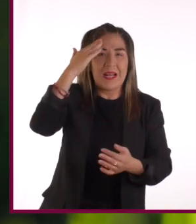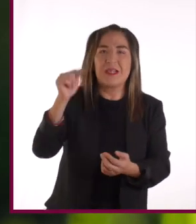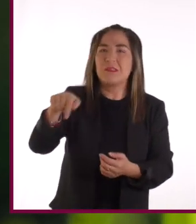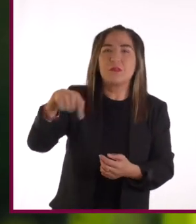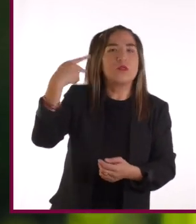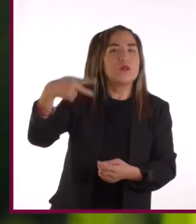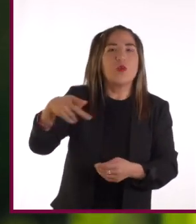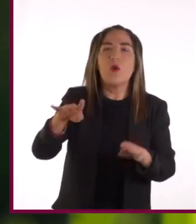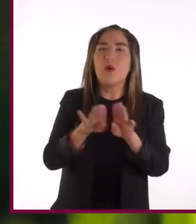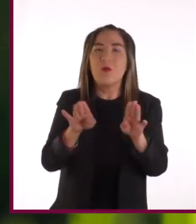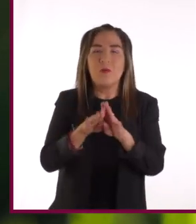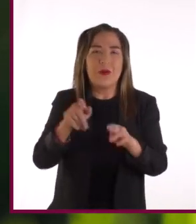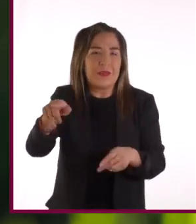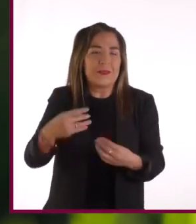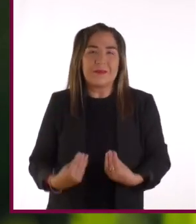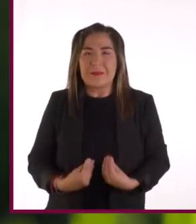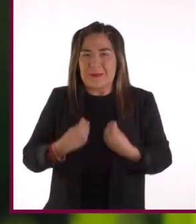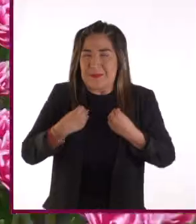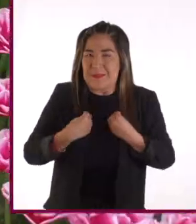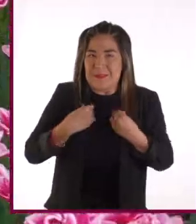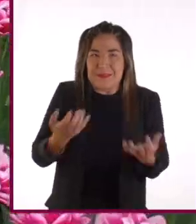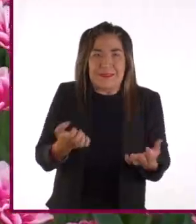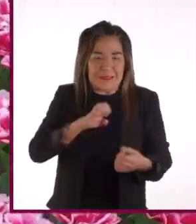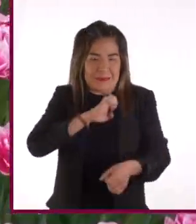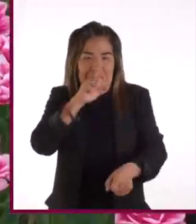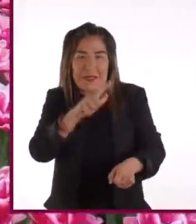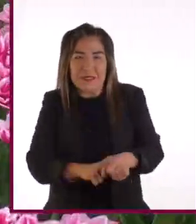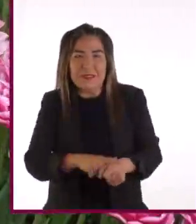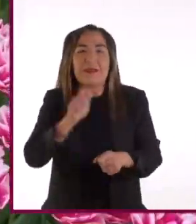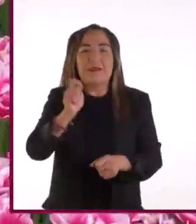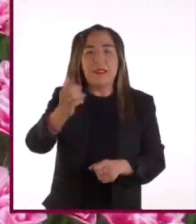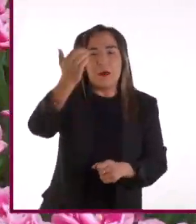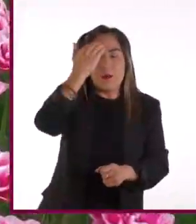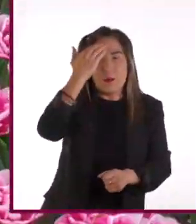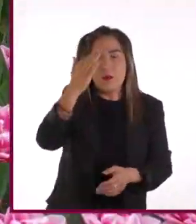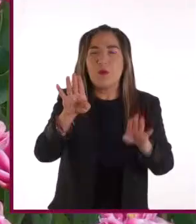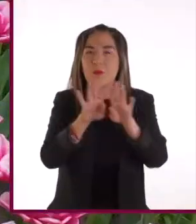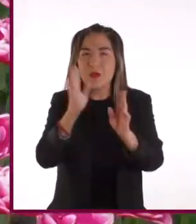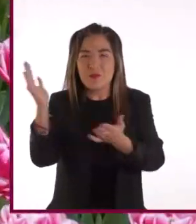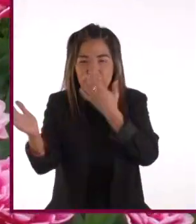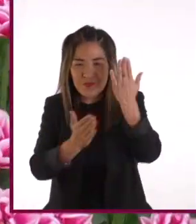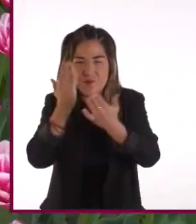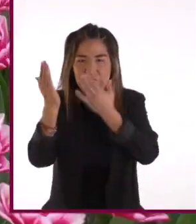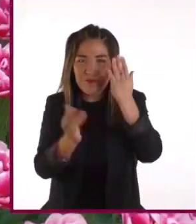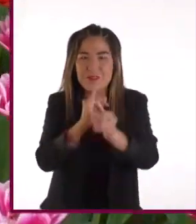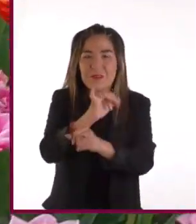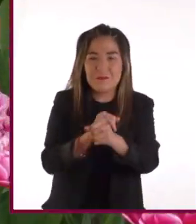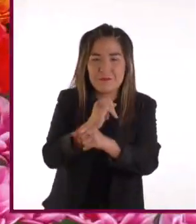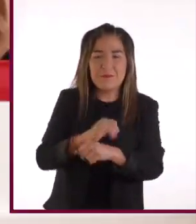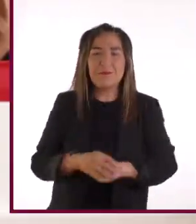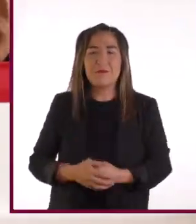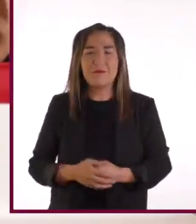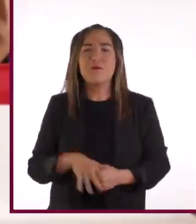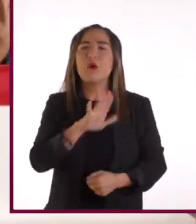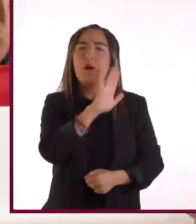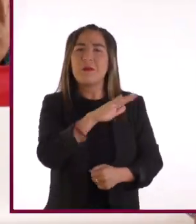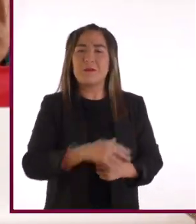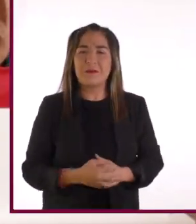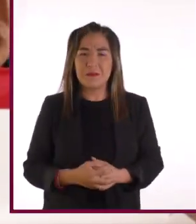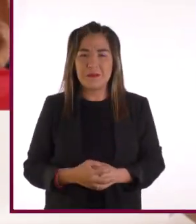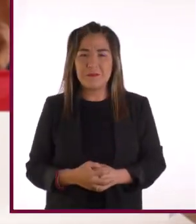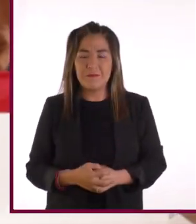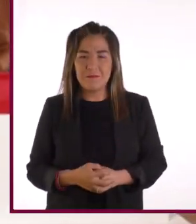patrones que son autónomas de la existencia de nuestra especie. Una especie que es capaz de conocerlas y estudiarlas. Oye,